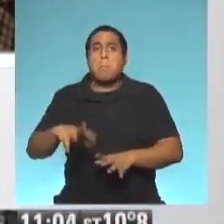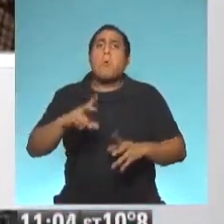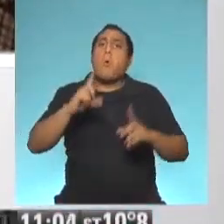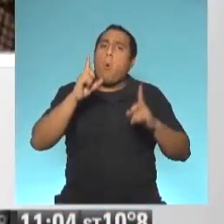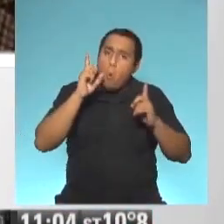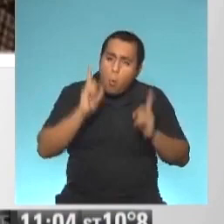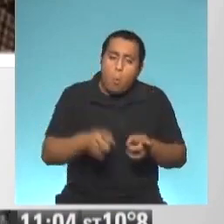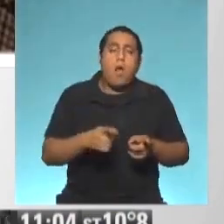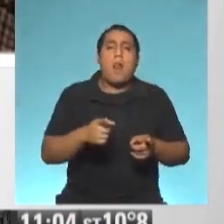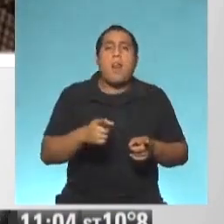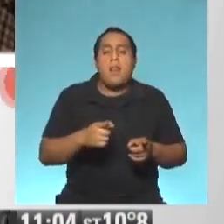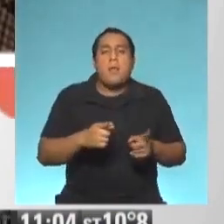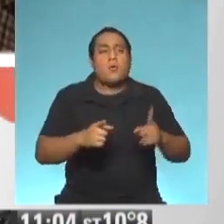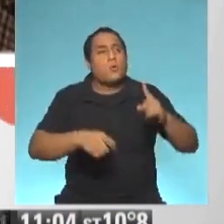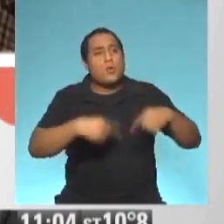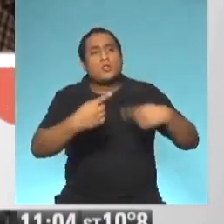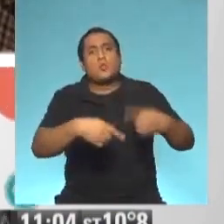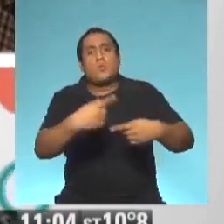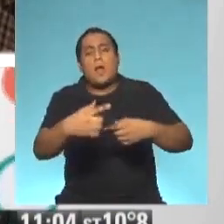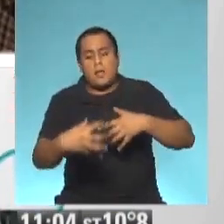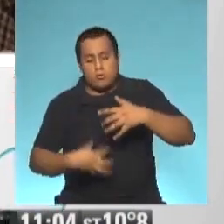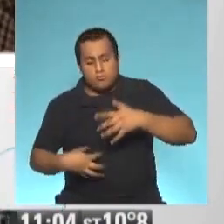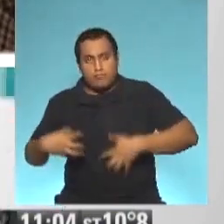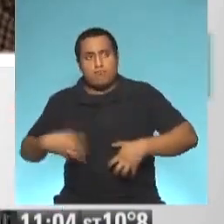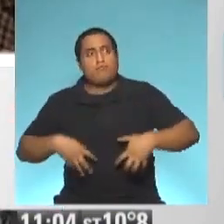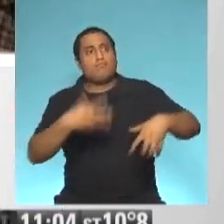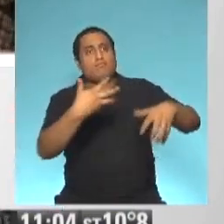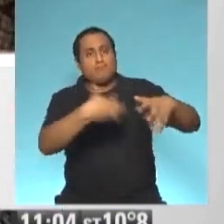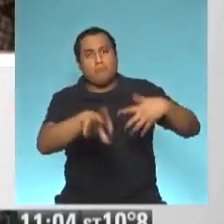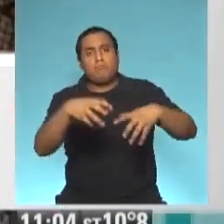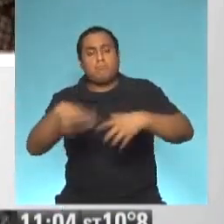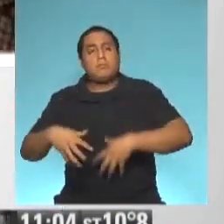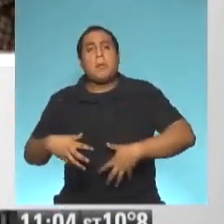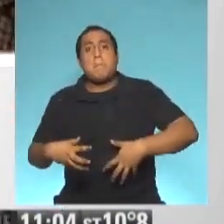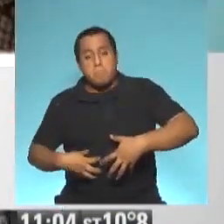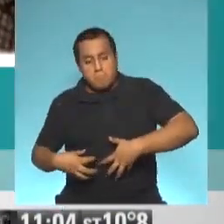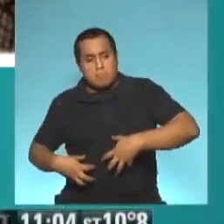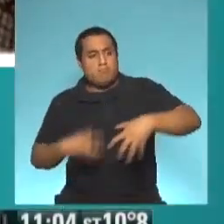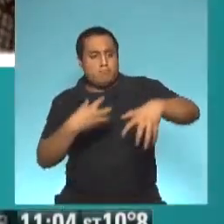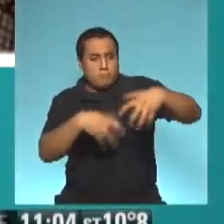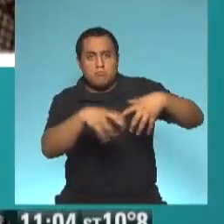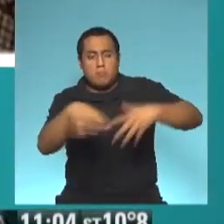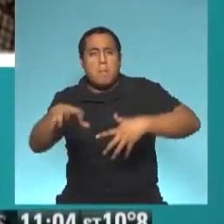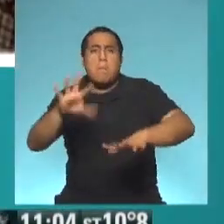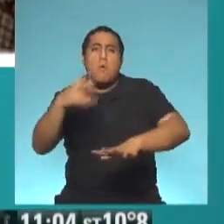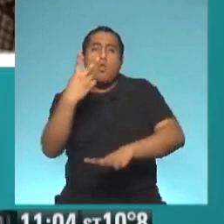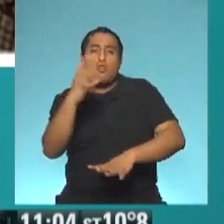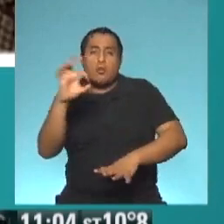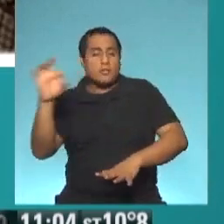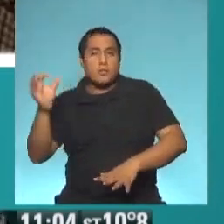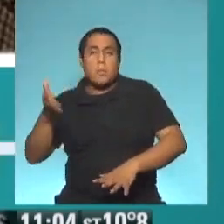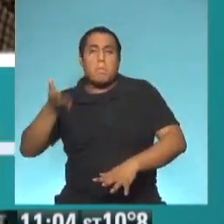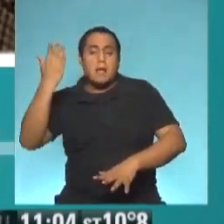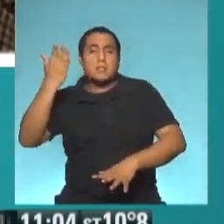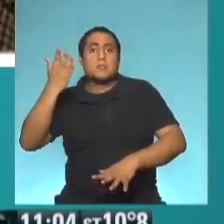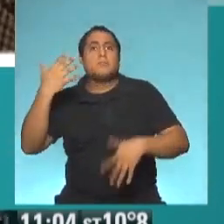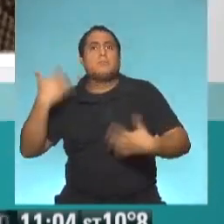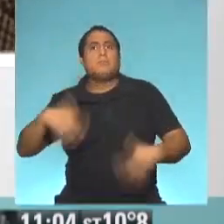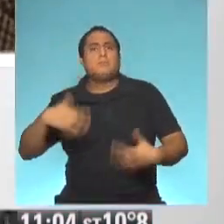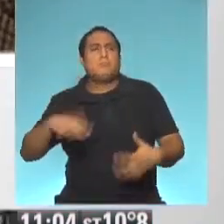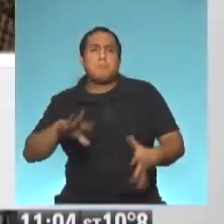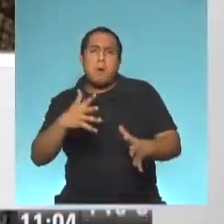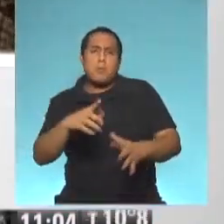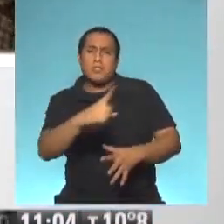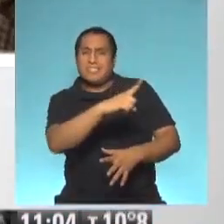realizado, de hecho, en total más de 220 trasplantes, lo que significa que alrededor de